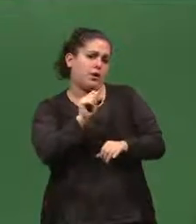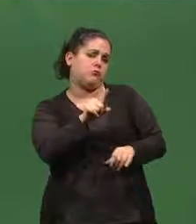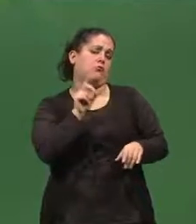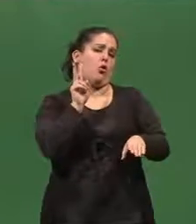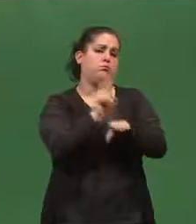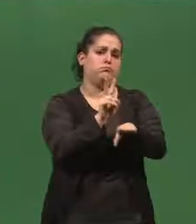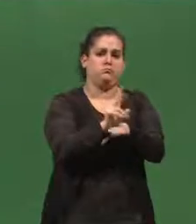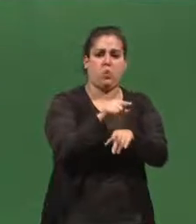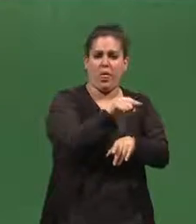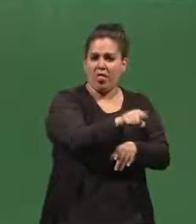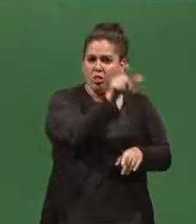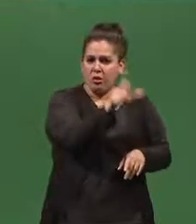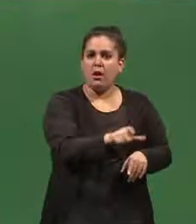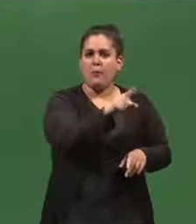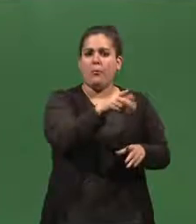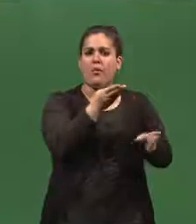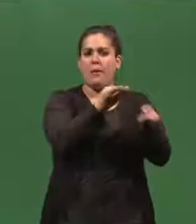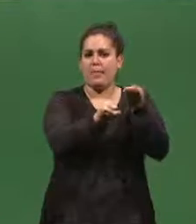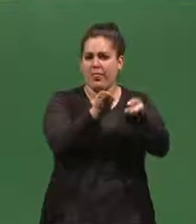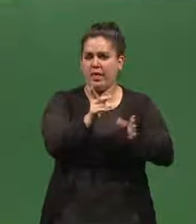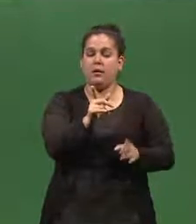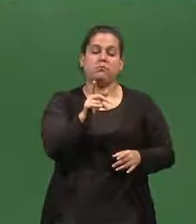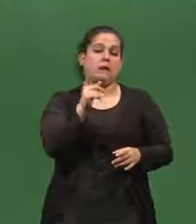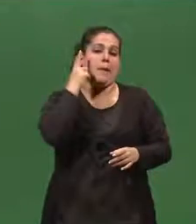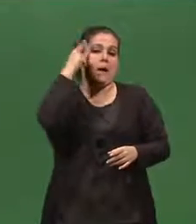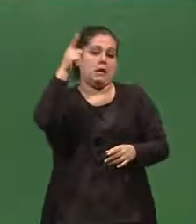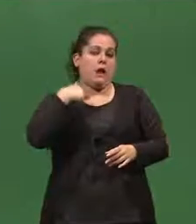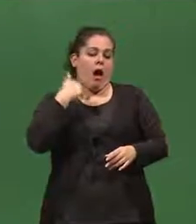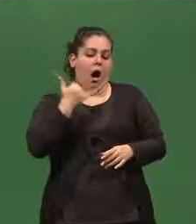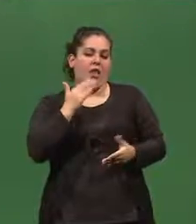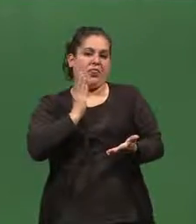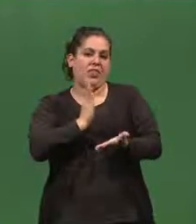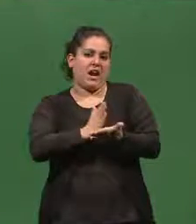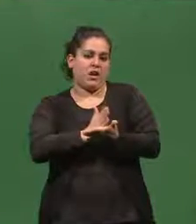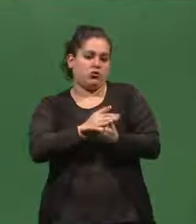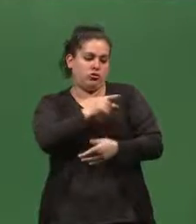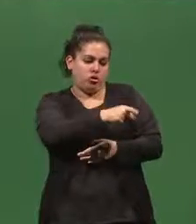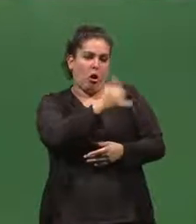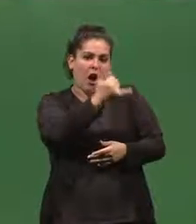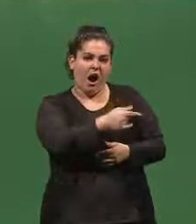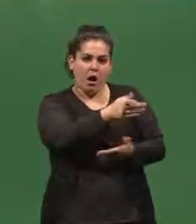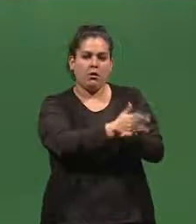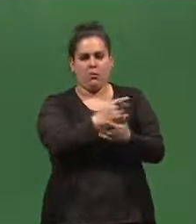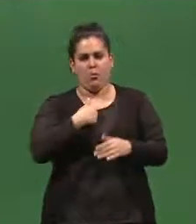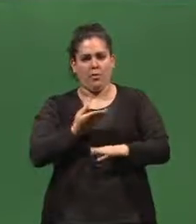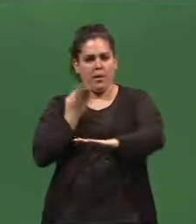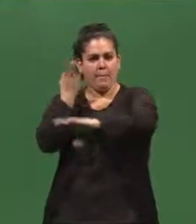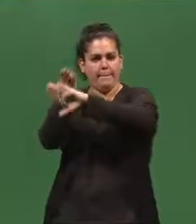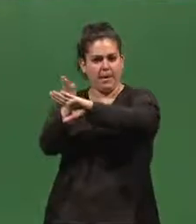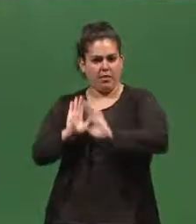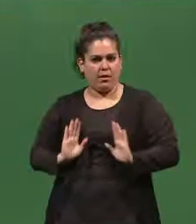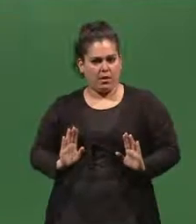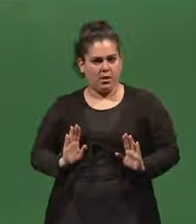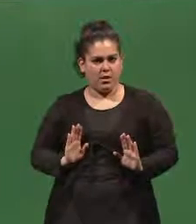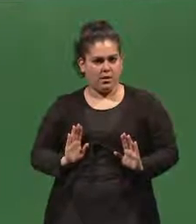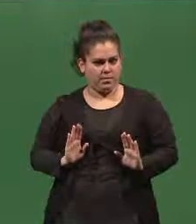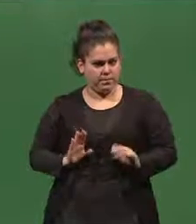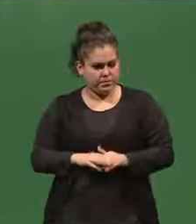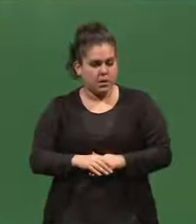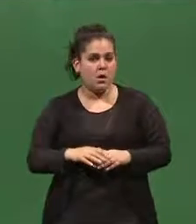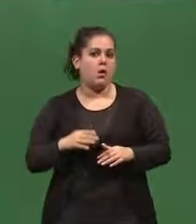lo puede solicitar el demandado, el que fue condenado, sí, los familiares, hasta segundo grado